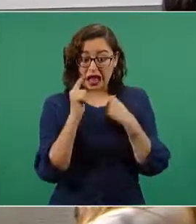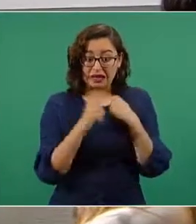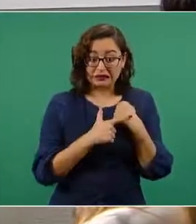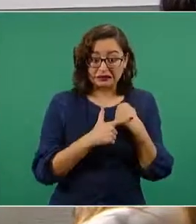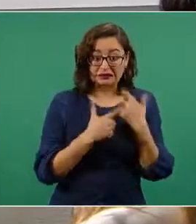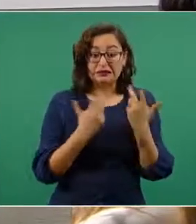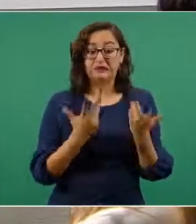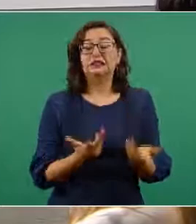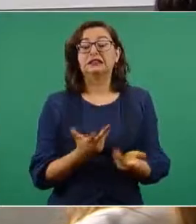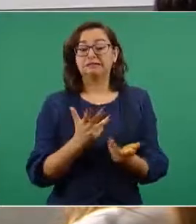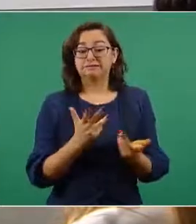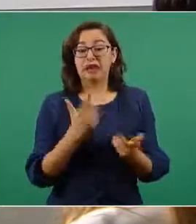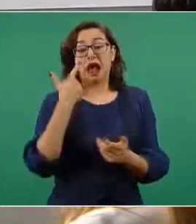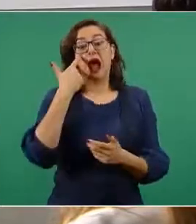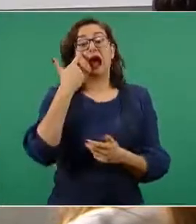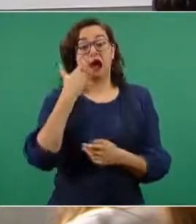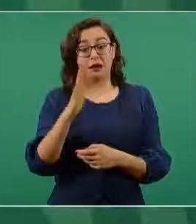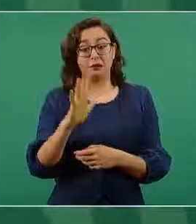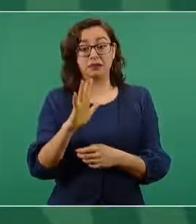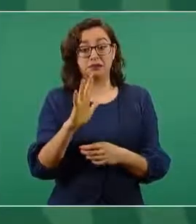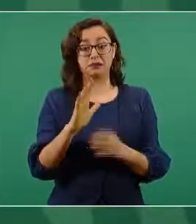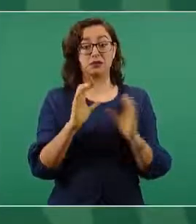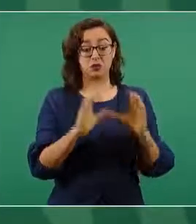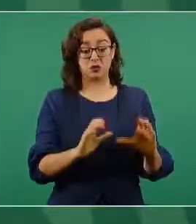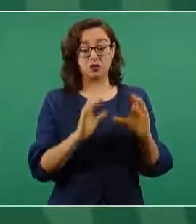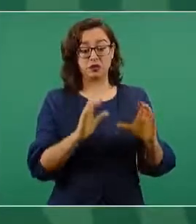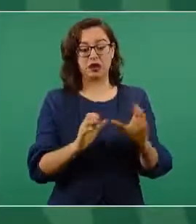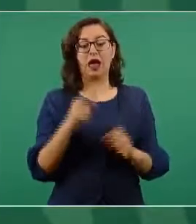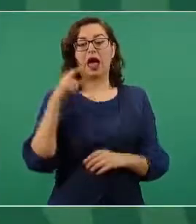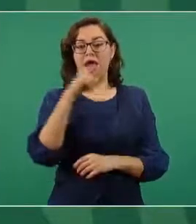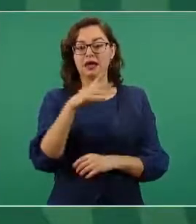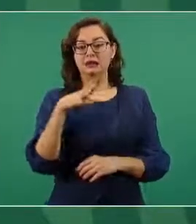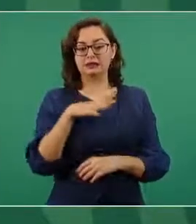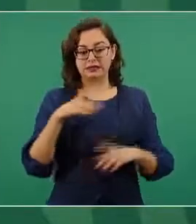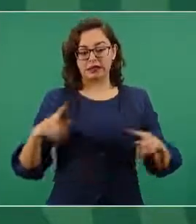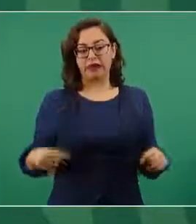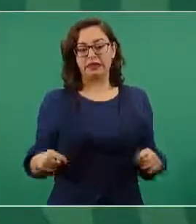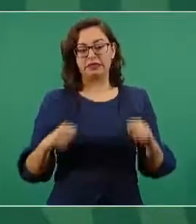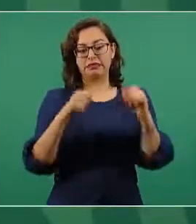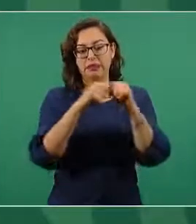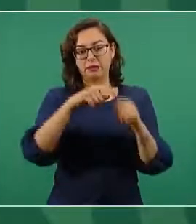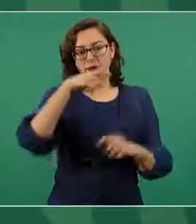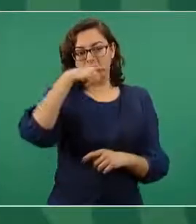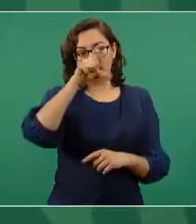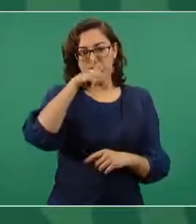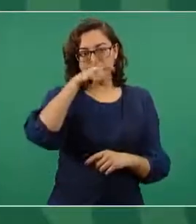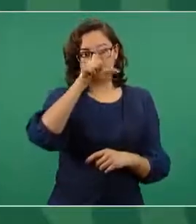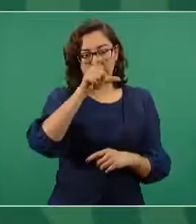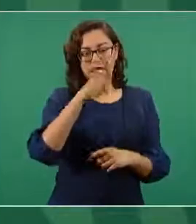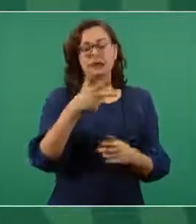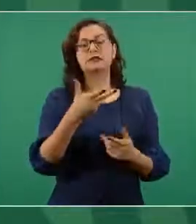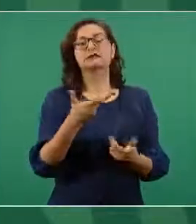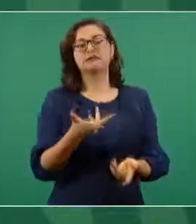los templos. Ahí está el templo de las Águilas y están